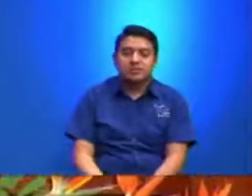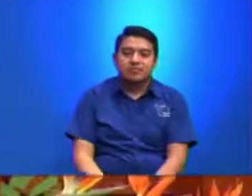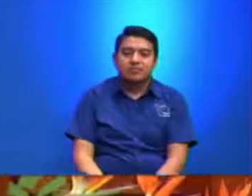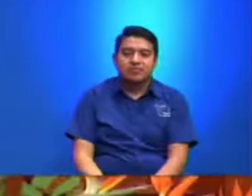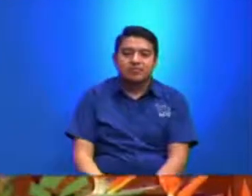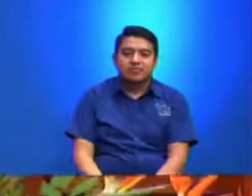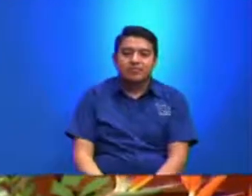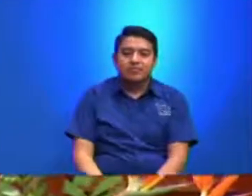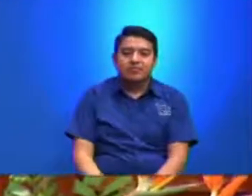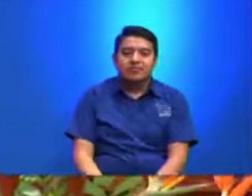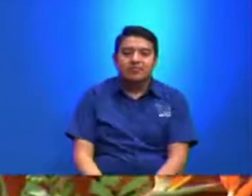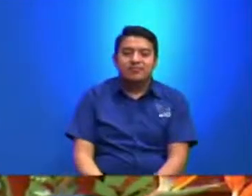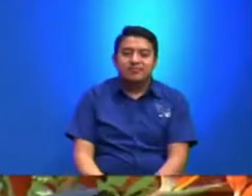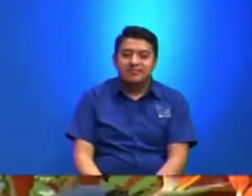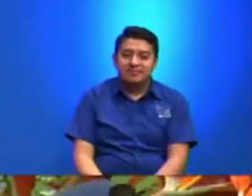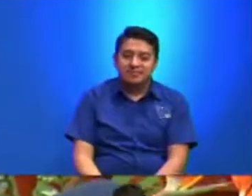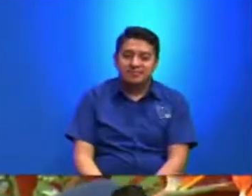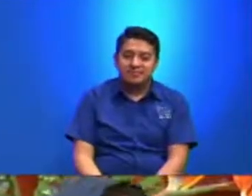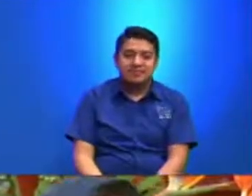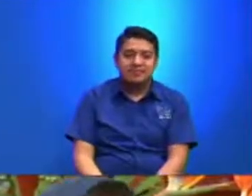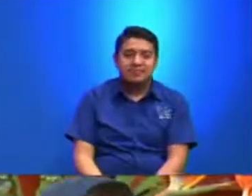lugares?